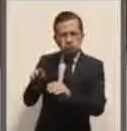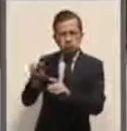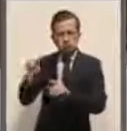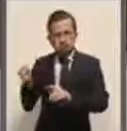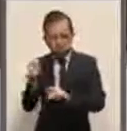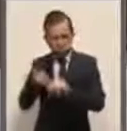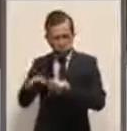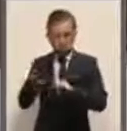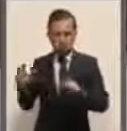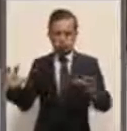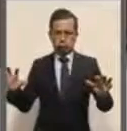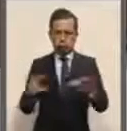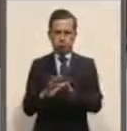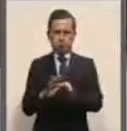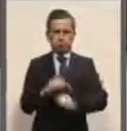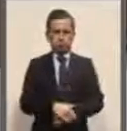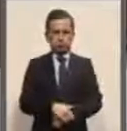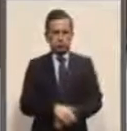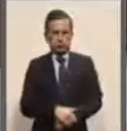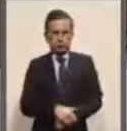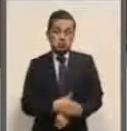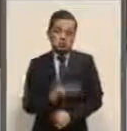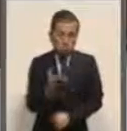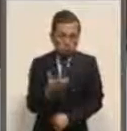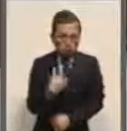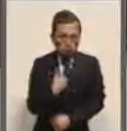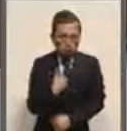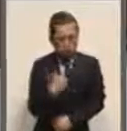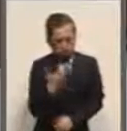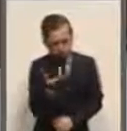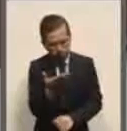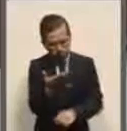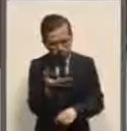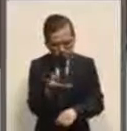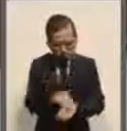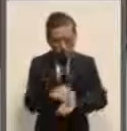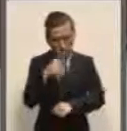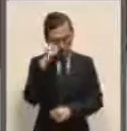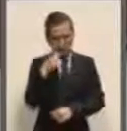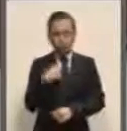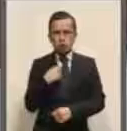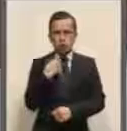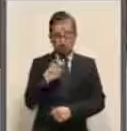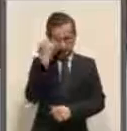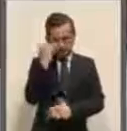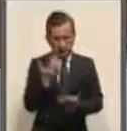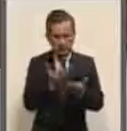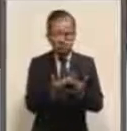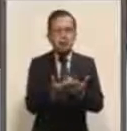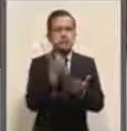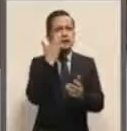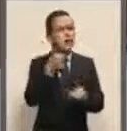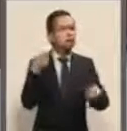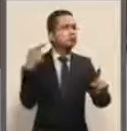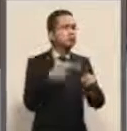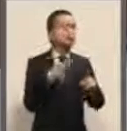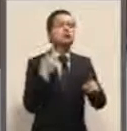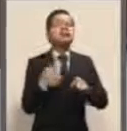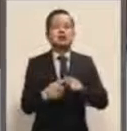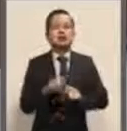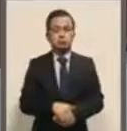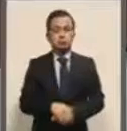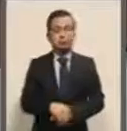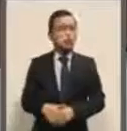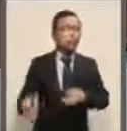permiten, quiero dedicar esta iniciativa a todas las jóvenes y jóvenes que nos han visitado,